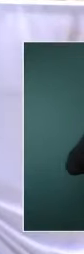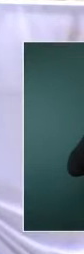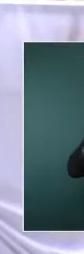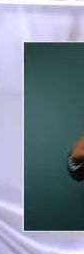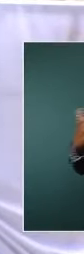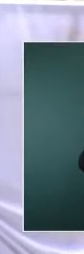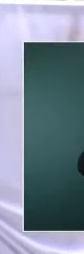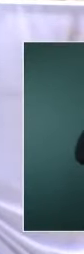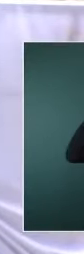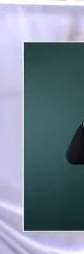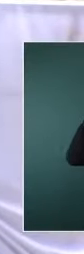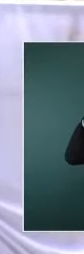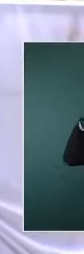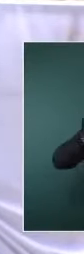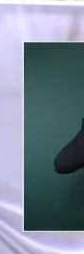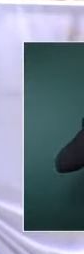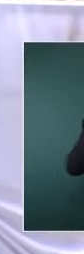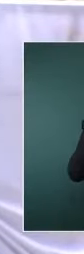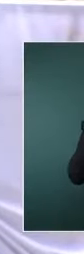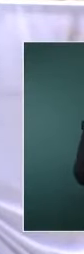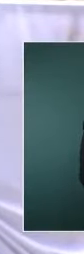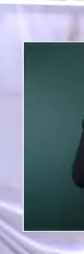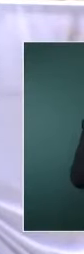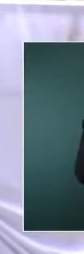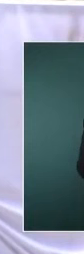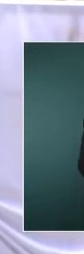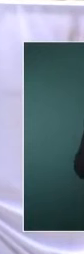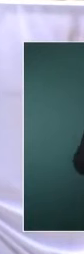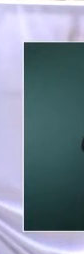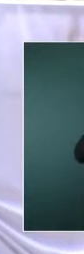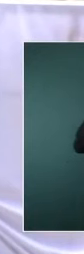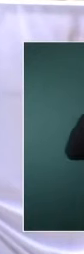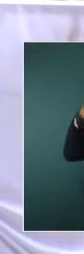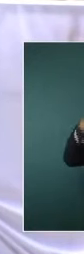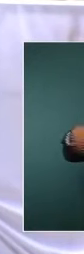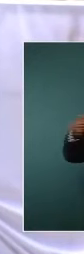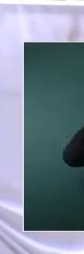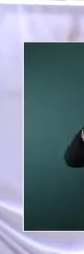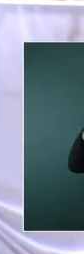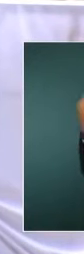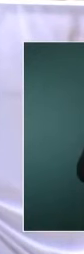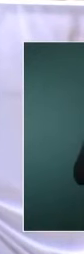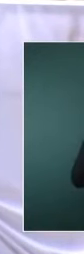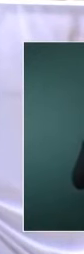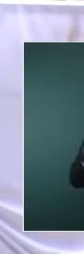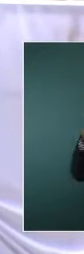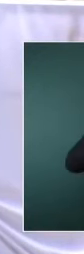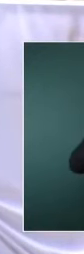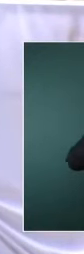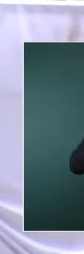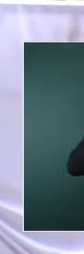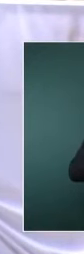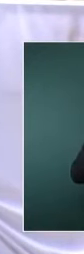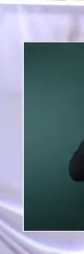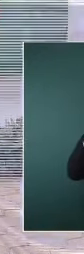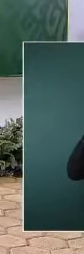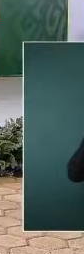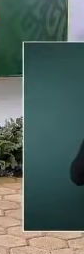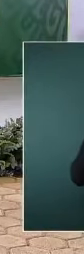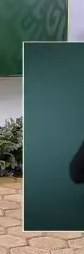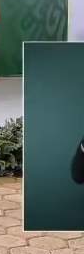del presupuesto federal hacia alguna obra pública que quisieran, y de esa obra ellos se quedaban con una